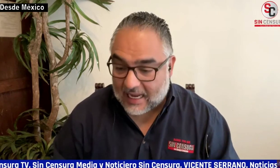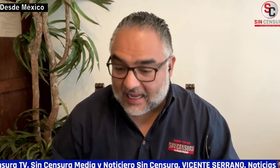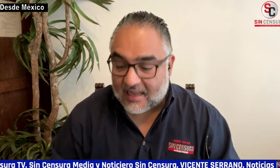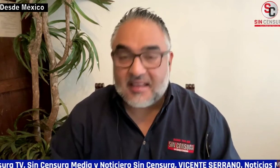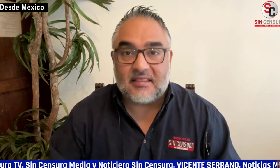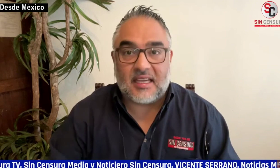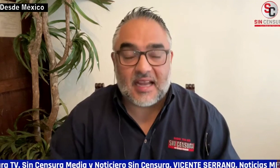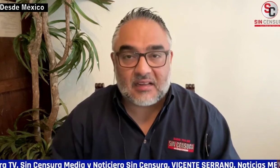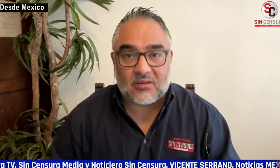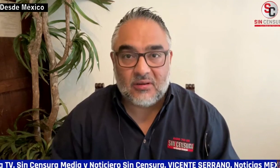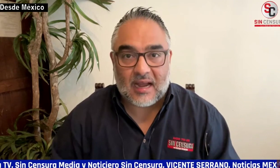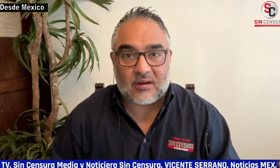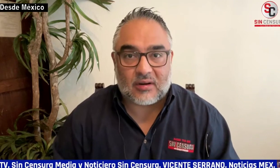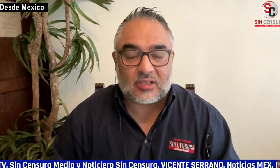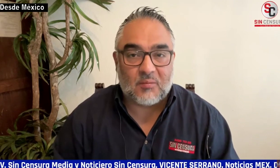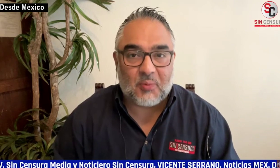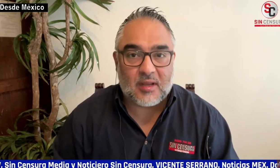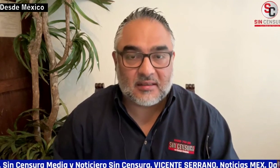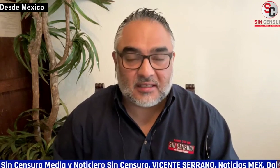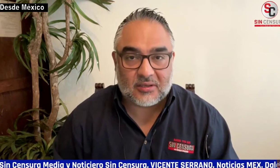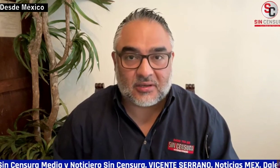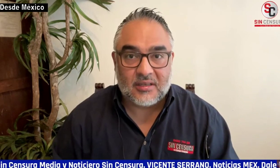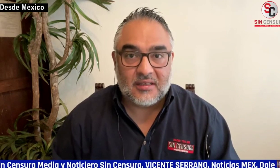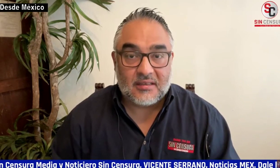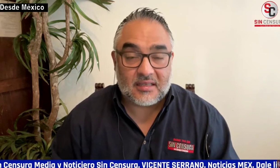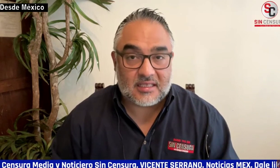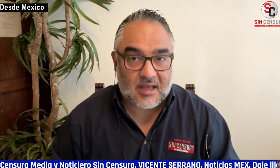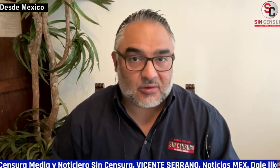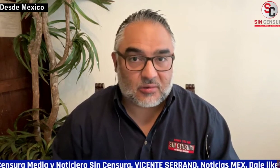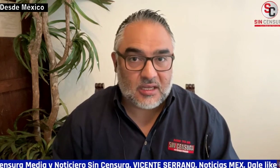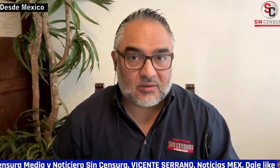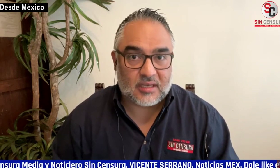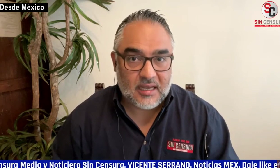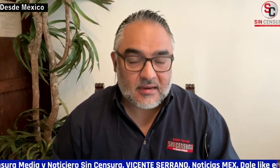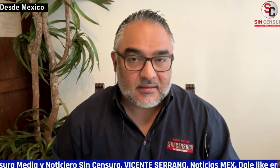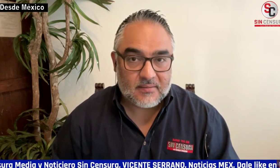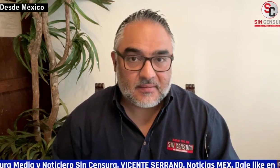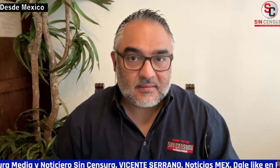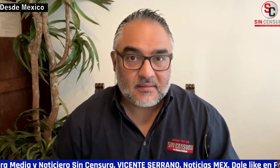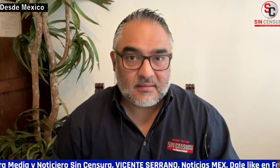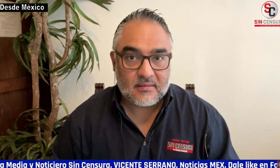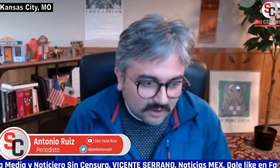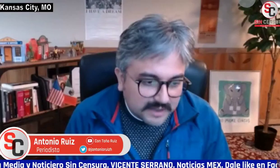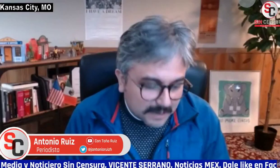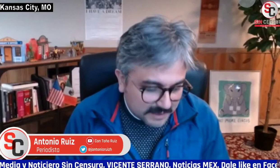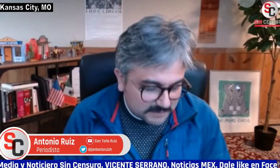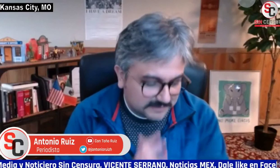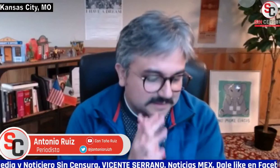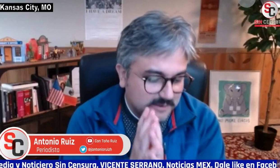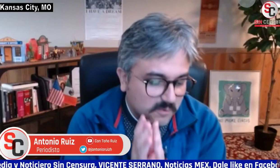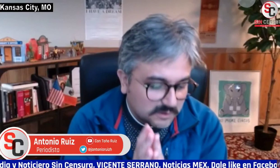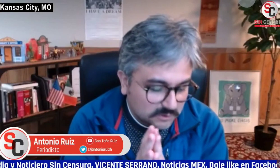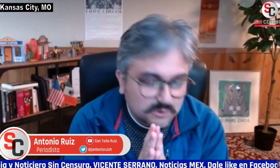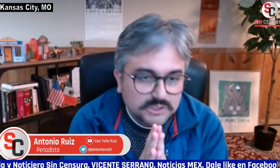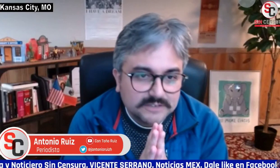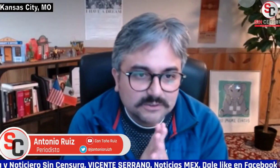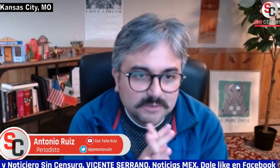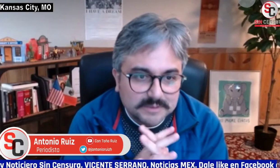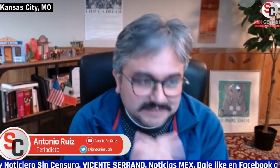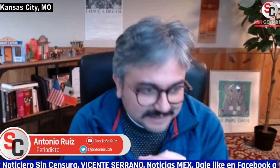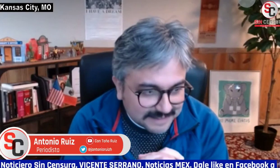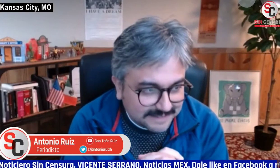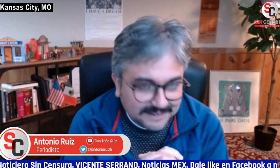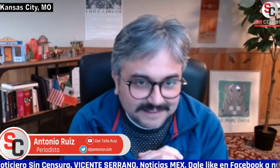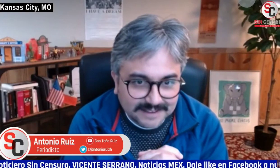un mensaje directo al corazón político de Estados Unidos, ¿eh? No, y a ver, Vicente, yo cuando escuché esto